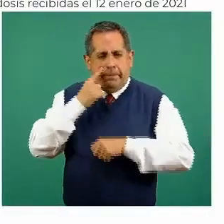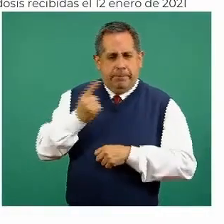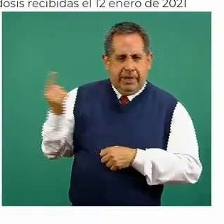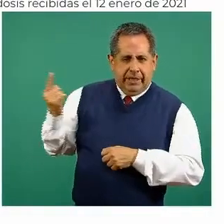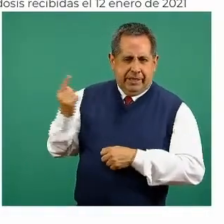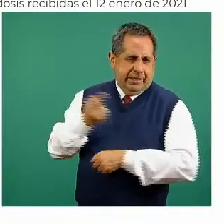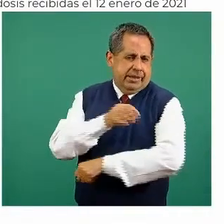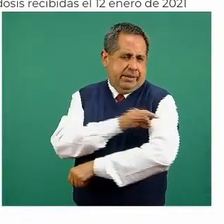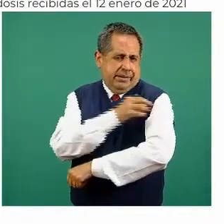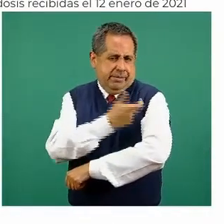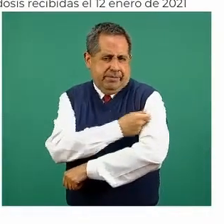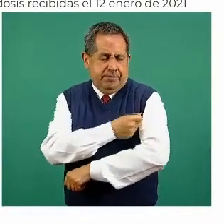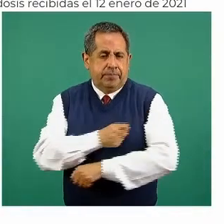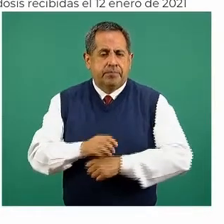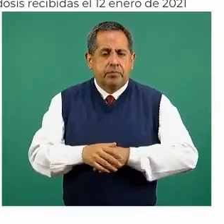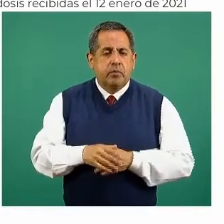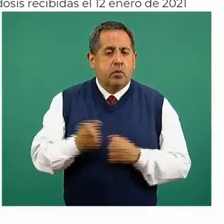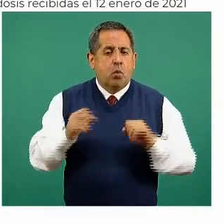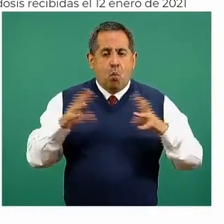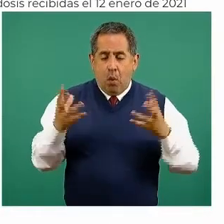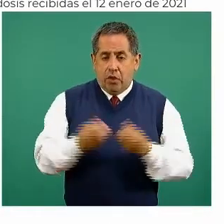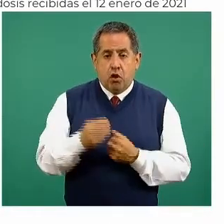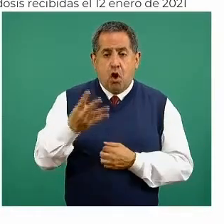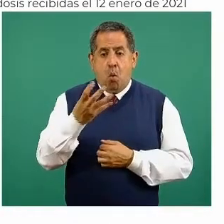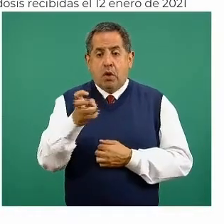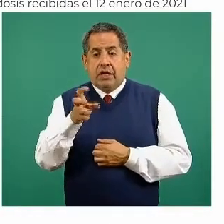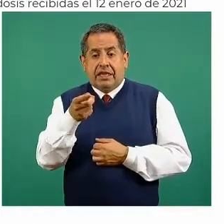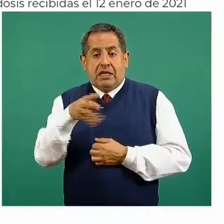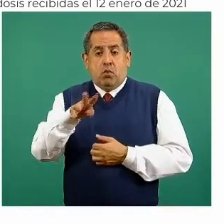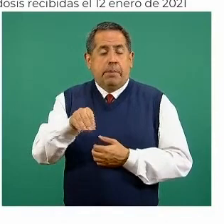vacunas, con un total de dosis recibidas